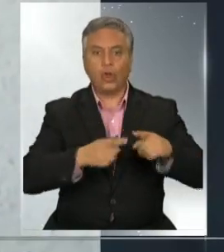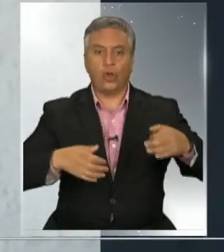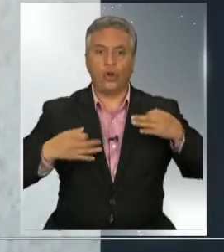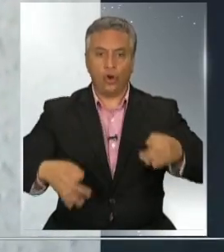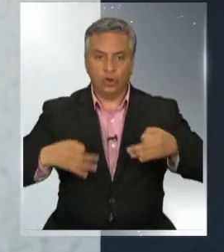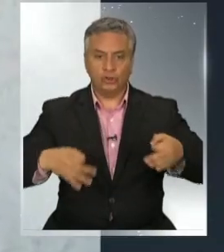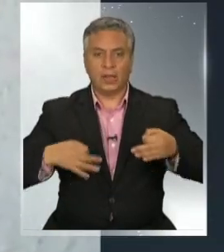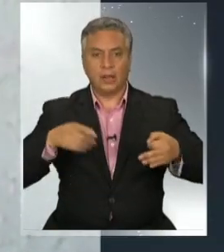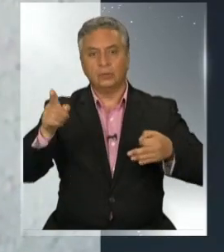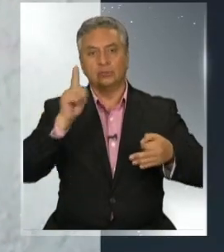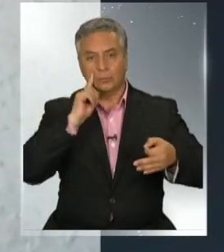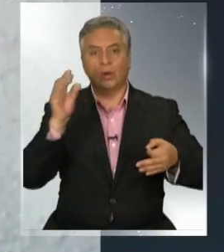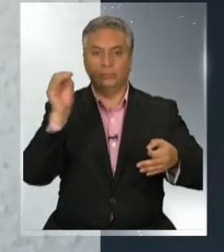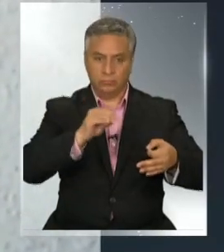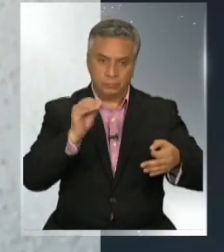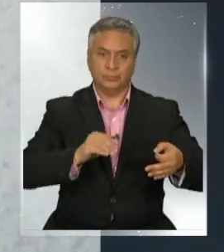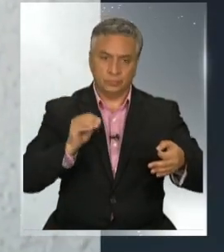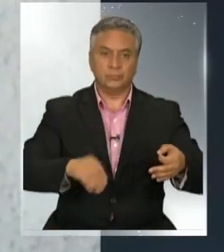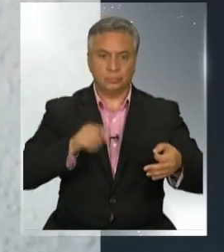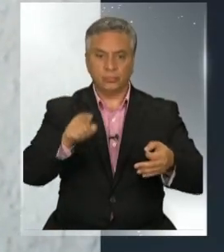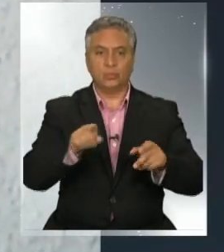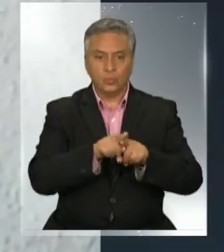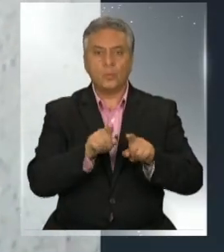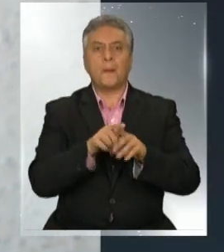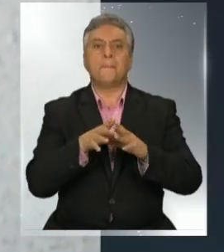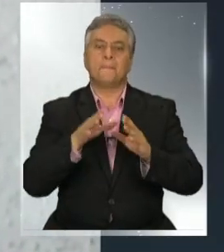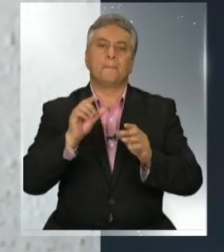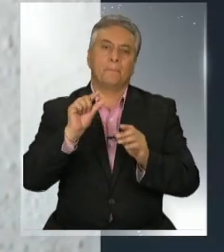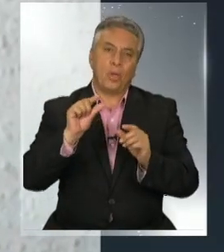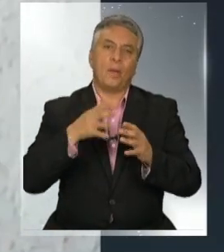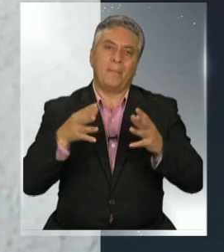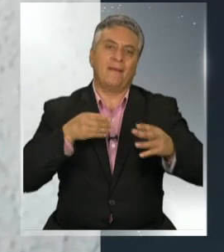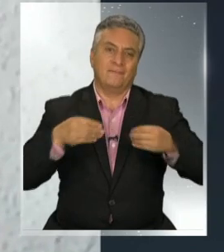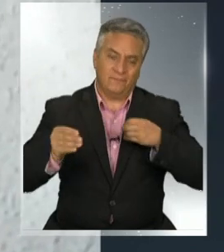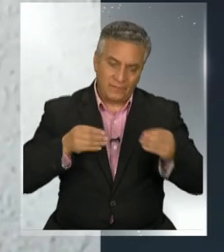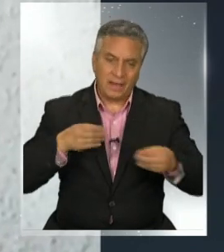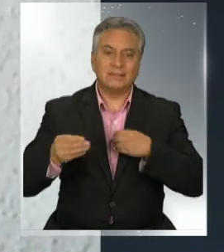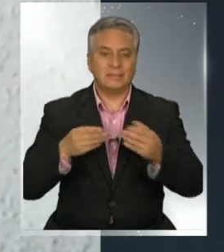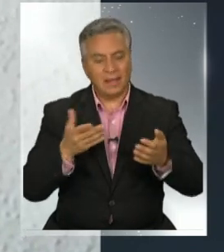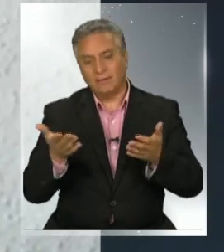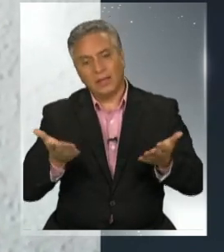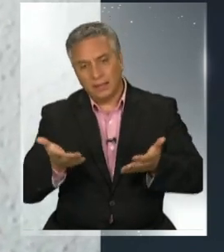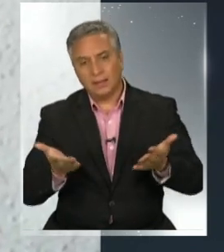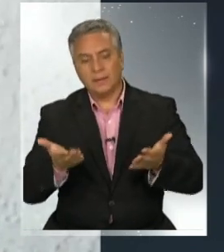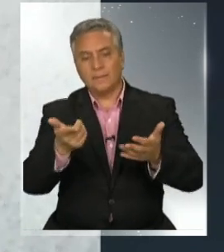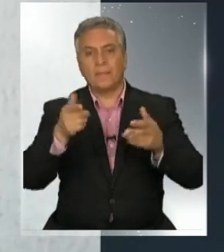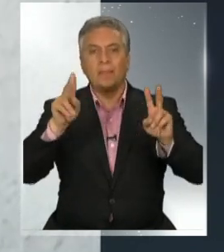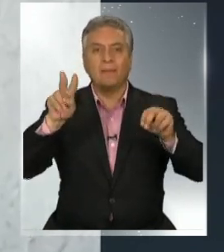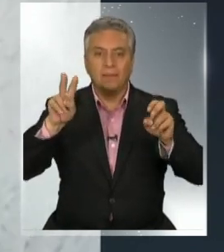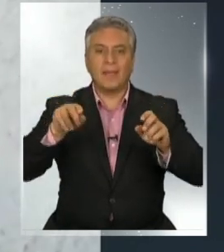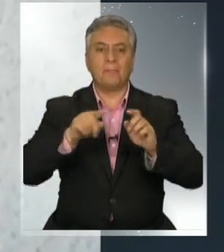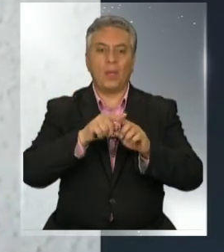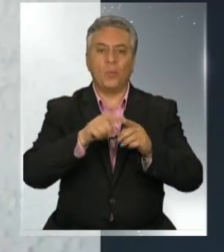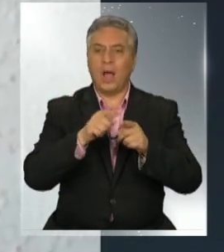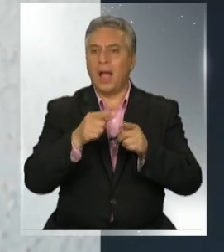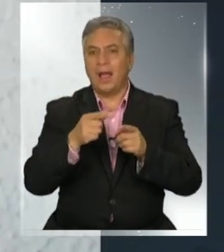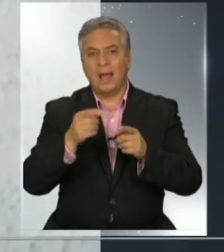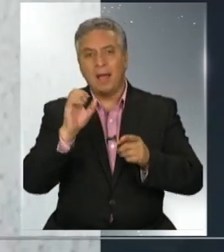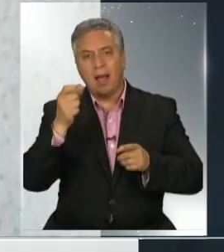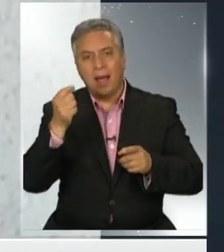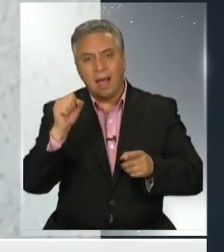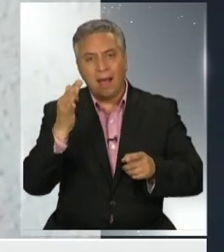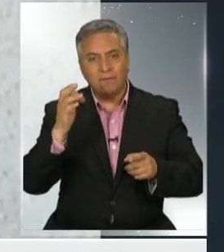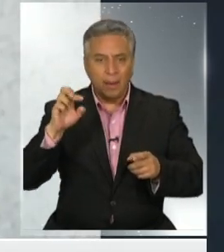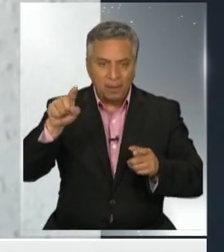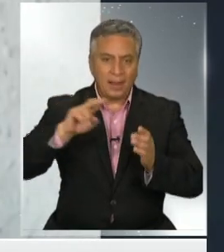los antecedentes y claramente uno puede ser un poco más flexible en el sentido del tema de las cotizaciones, de la FP